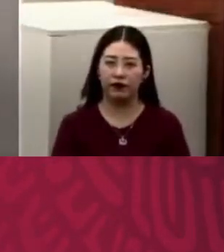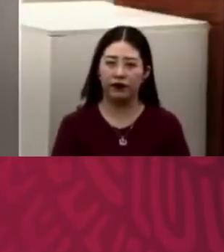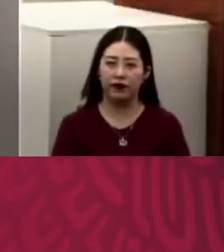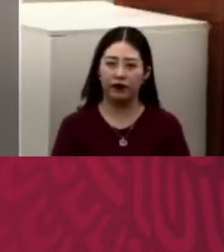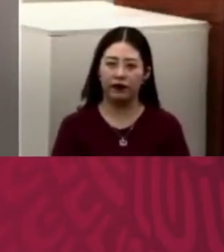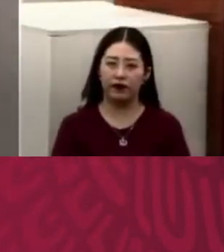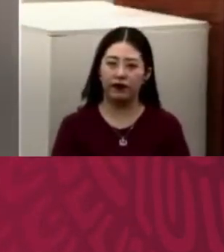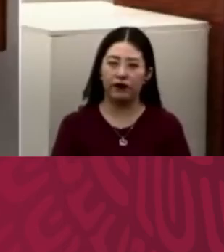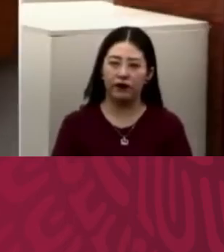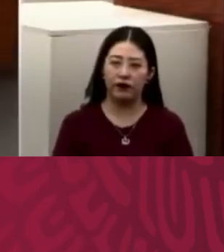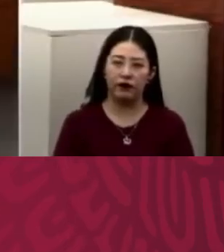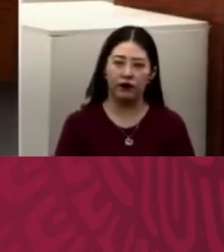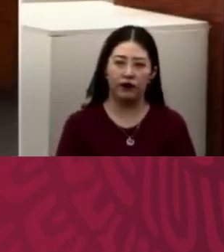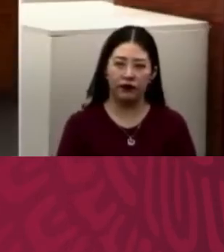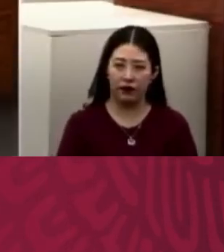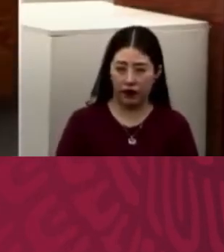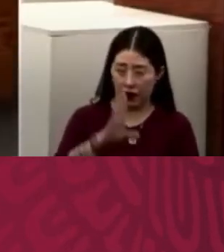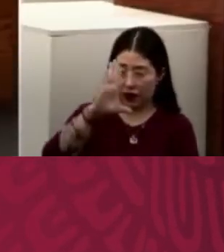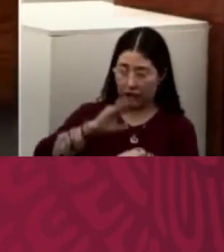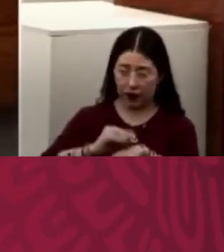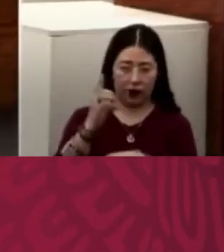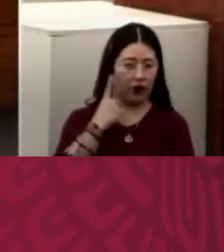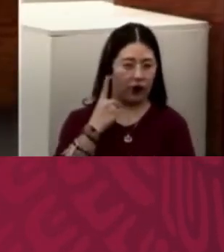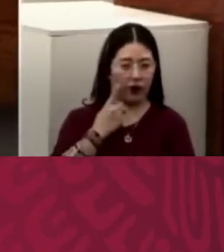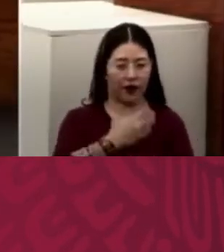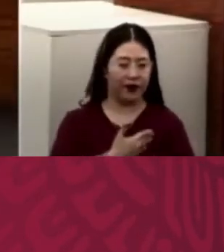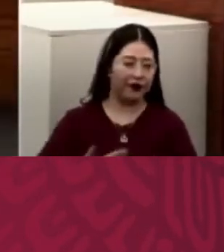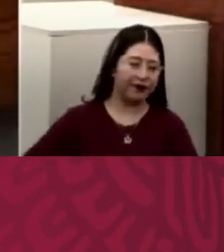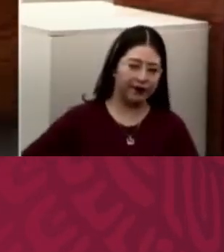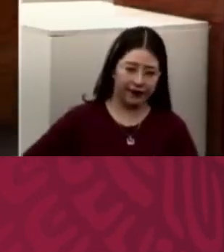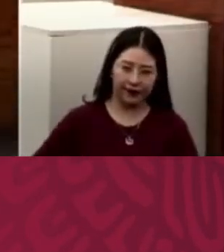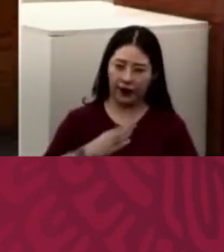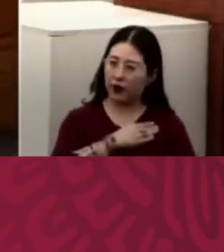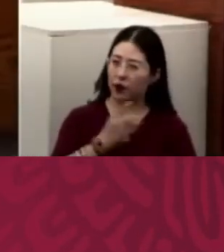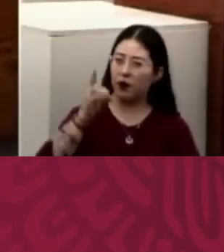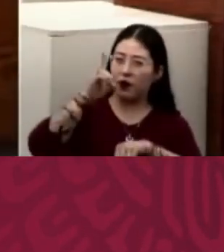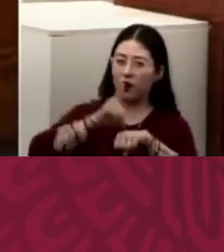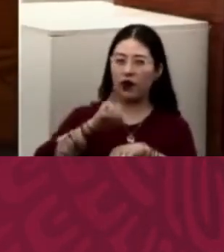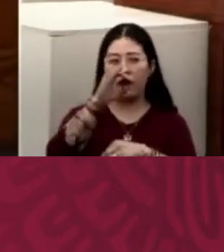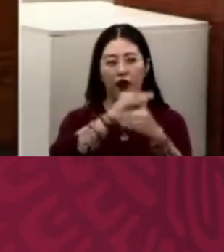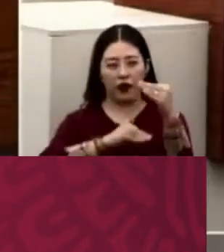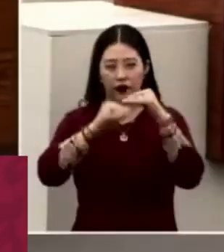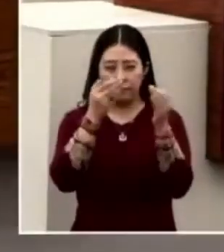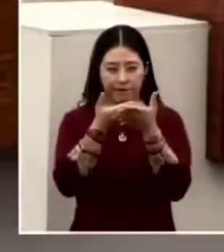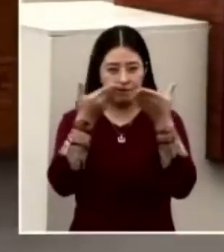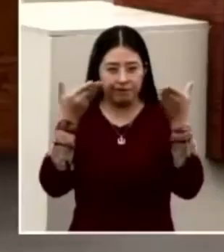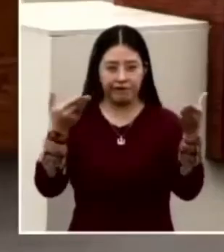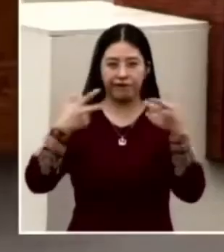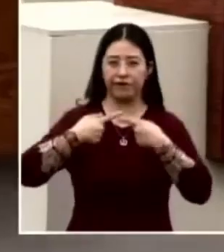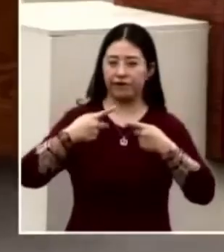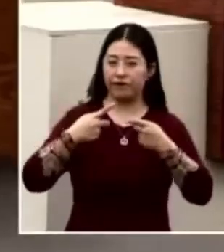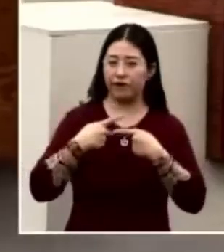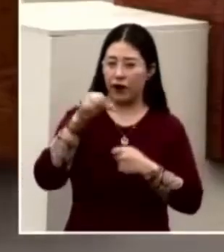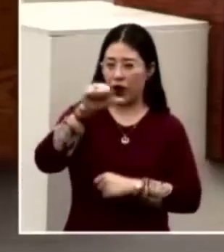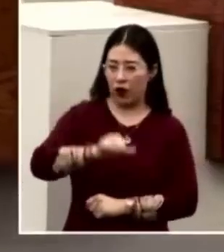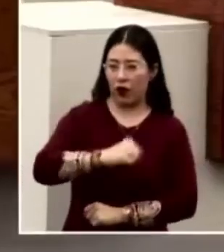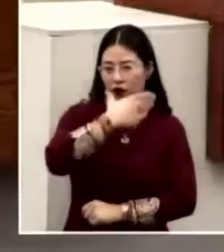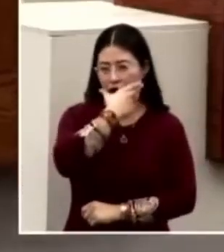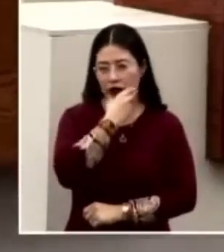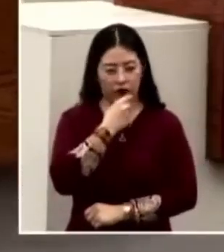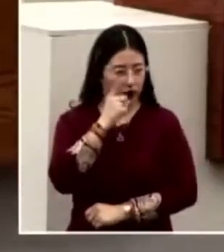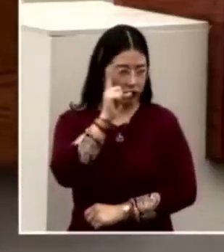Con su permiso, diputada presidente. Muy buenos días a todas, a todos ustedes, señoras